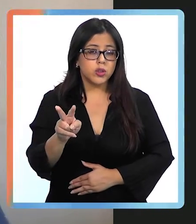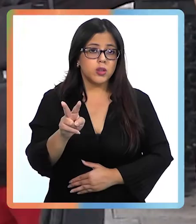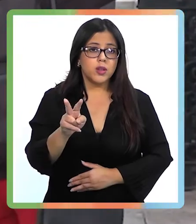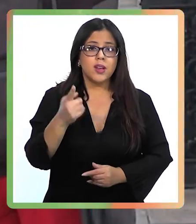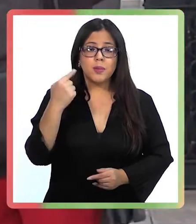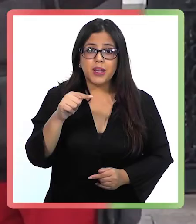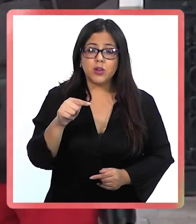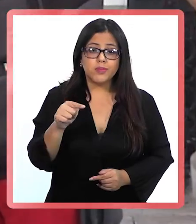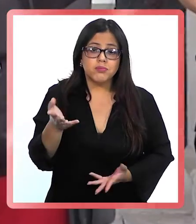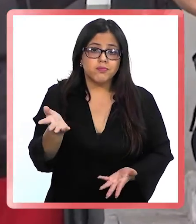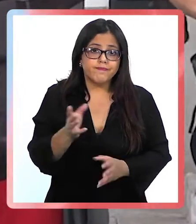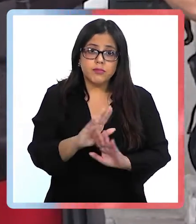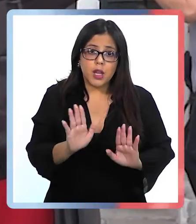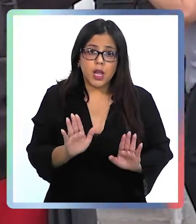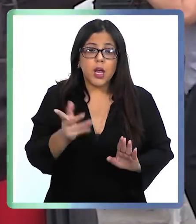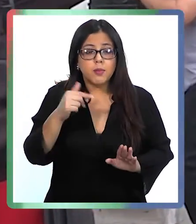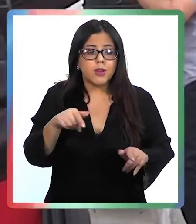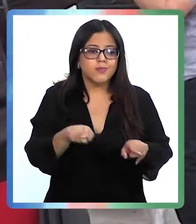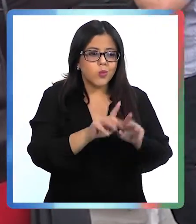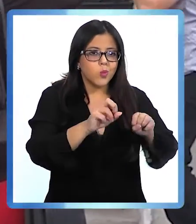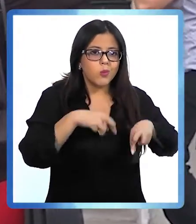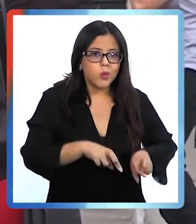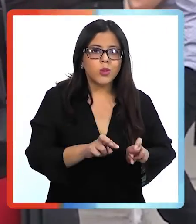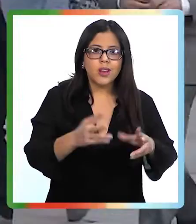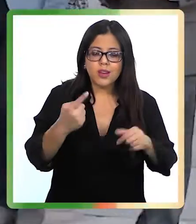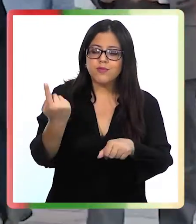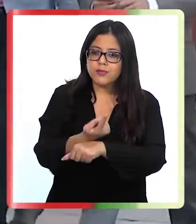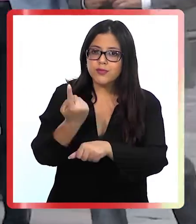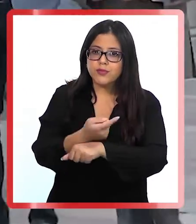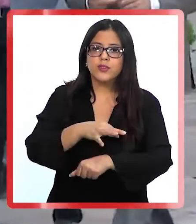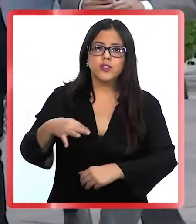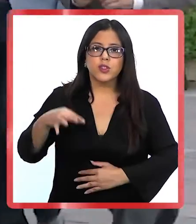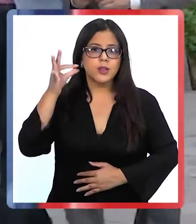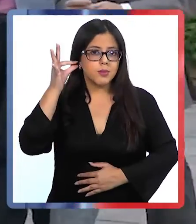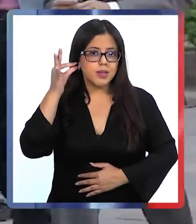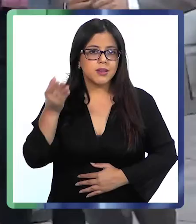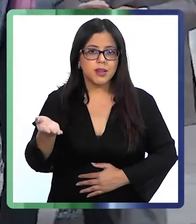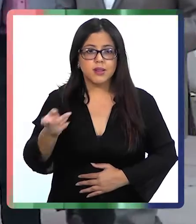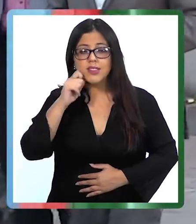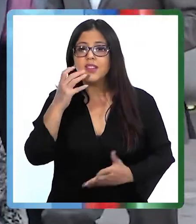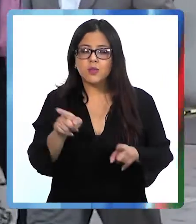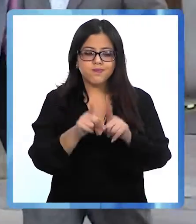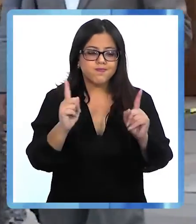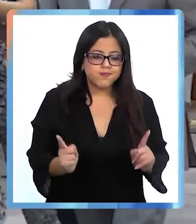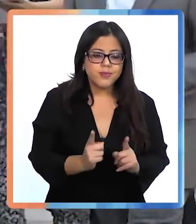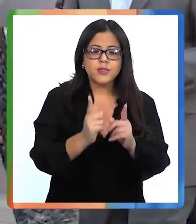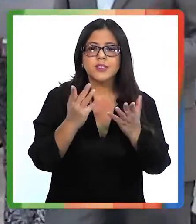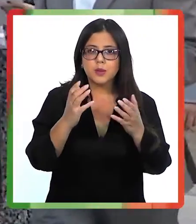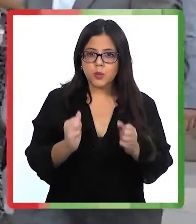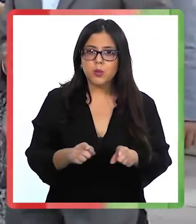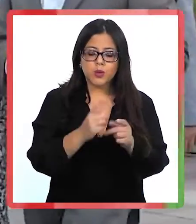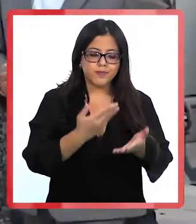no ha sucedido, pero sin embargo hemos tenido la oportunidad de dialogar mucho con la ministra, de tener un espacio de encuentro donde podamos